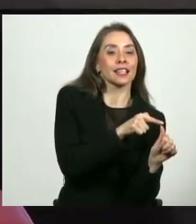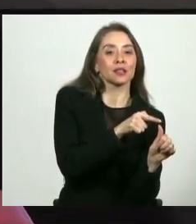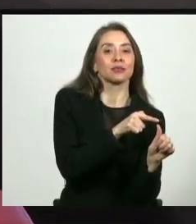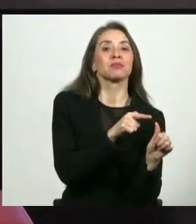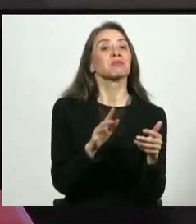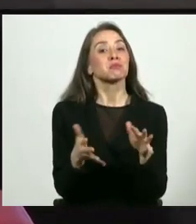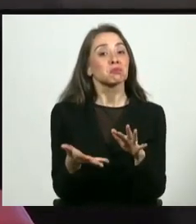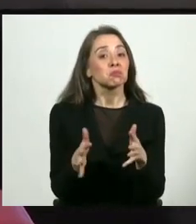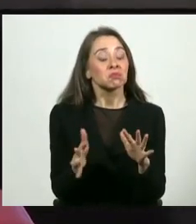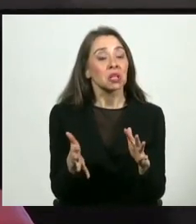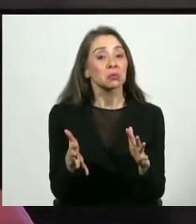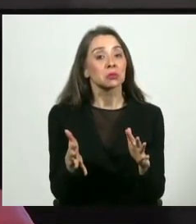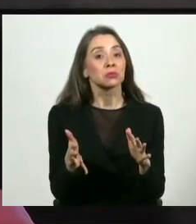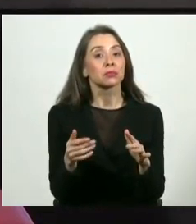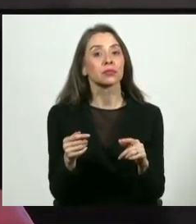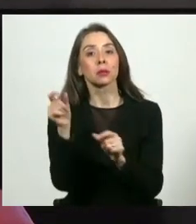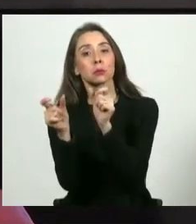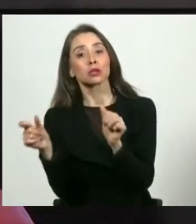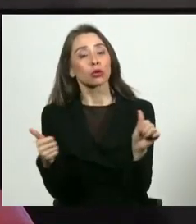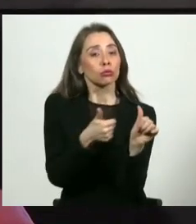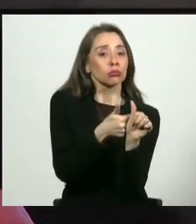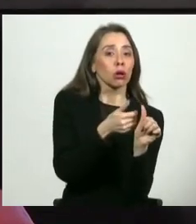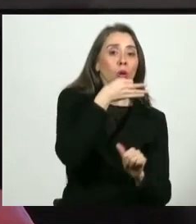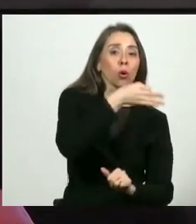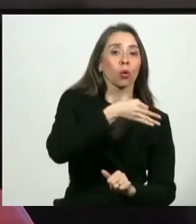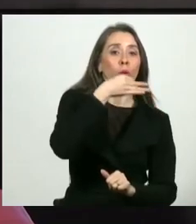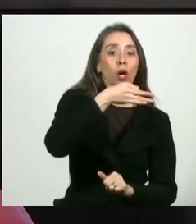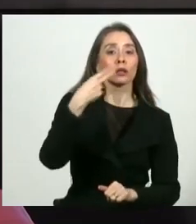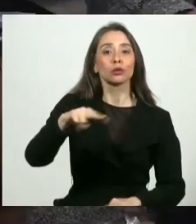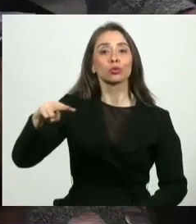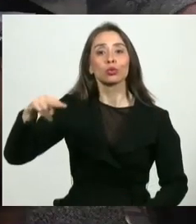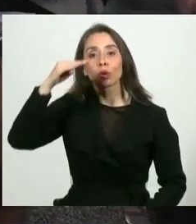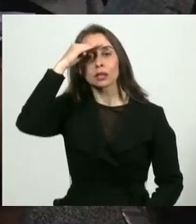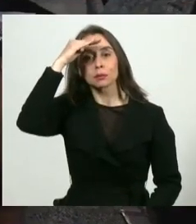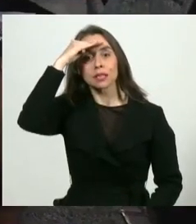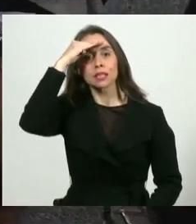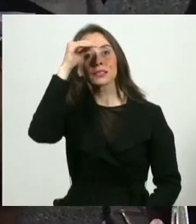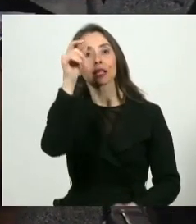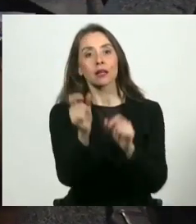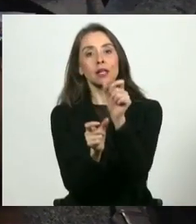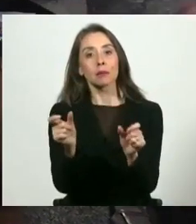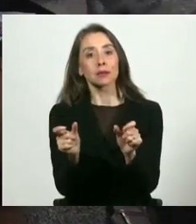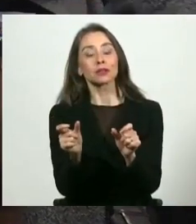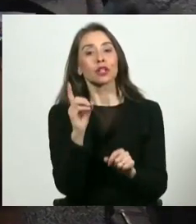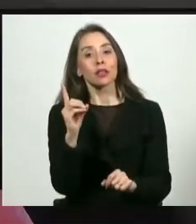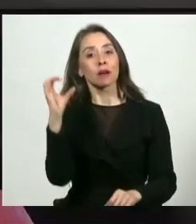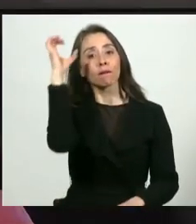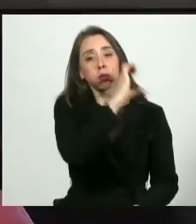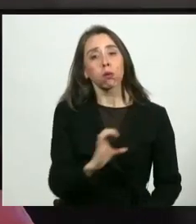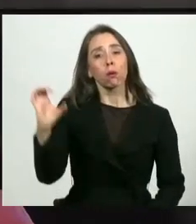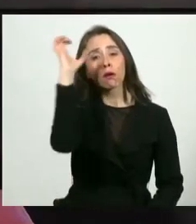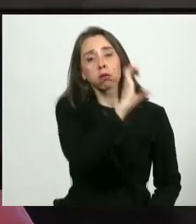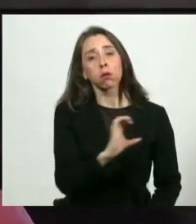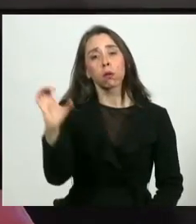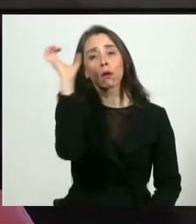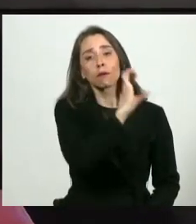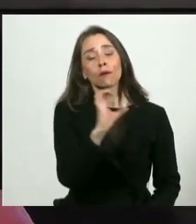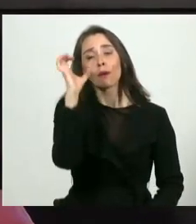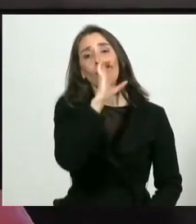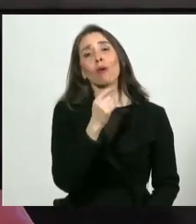sentido, probablemente te cuentan las experiencias que tienen las personas con discapacidad en esta búsqueda incesante